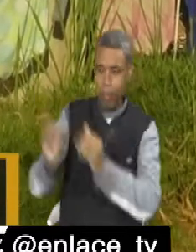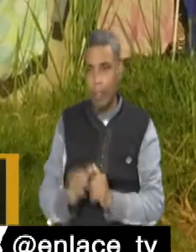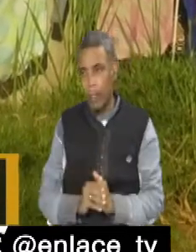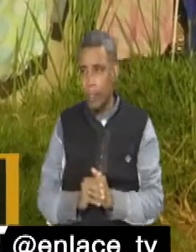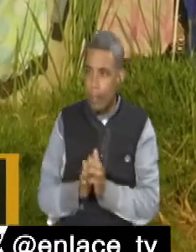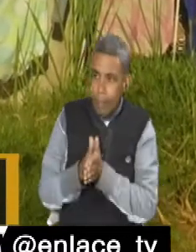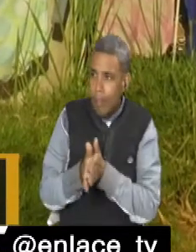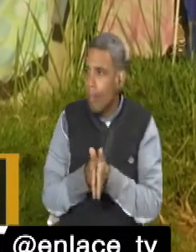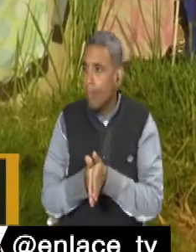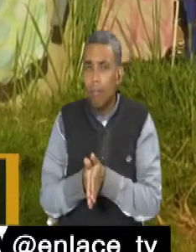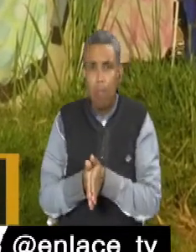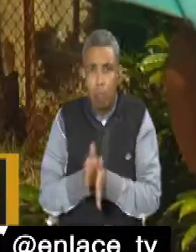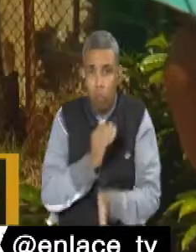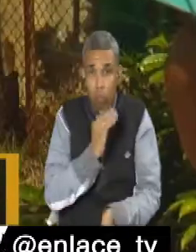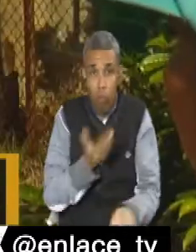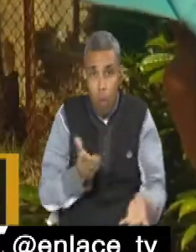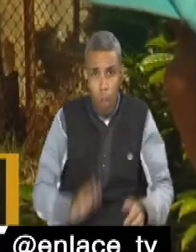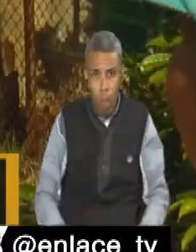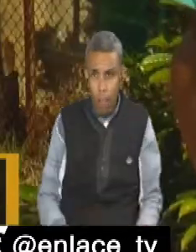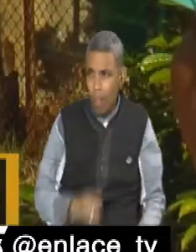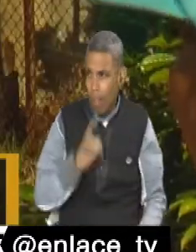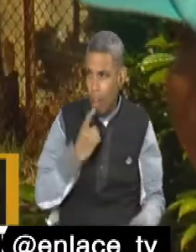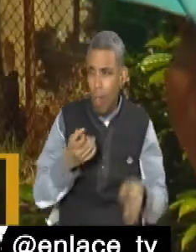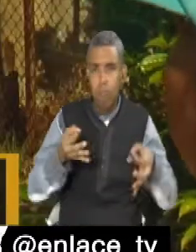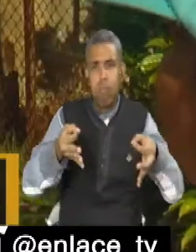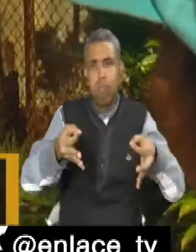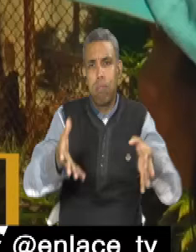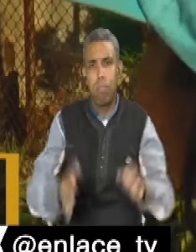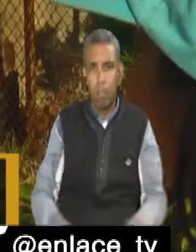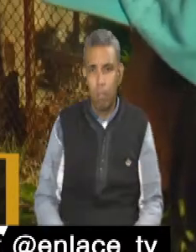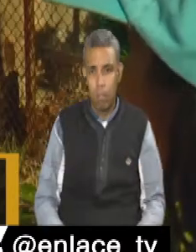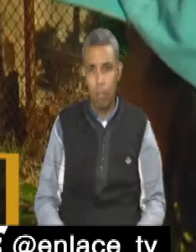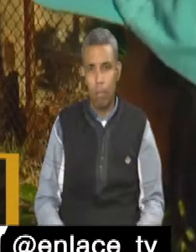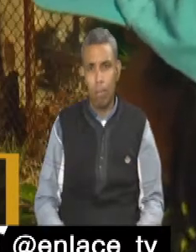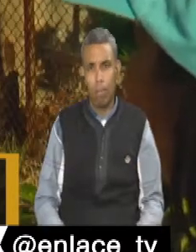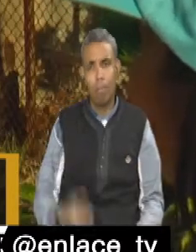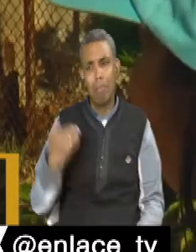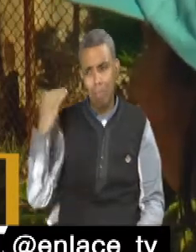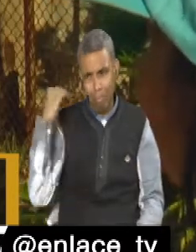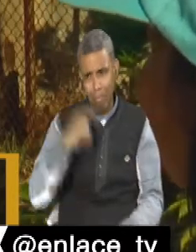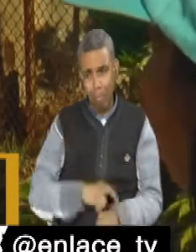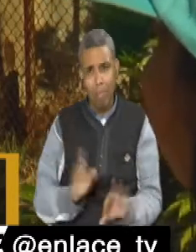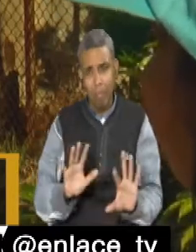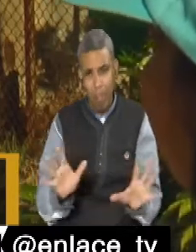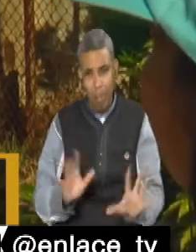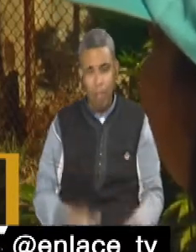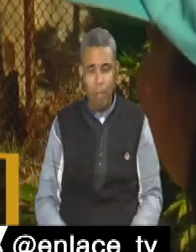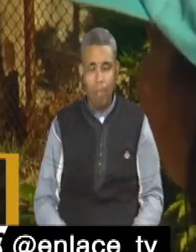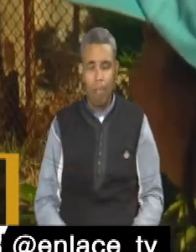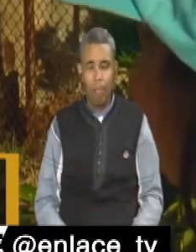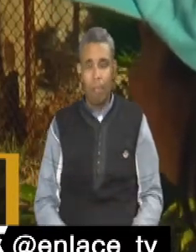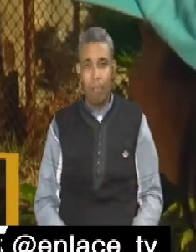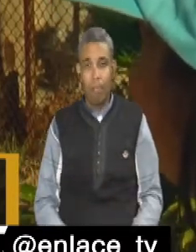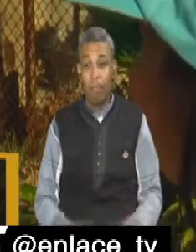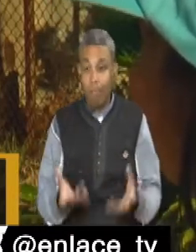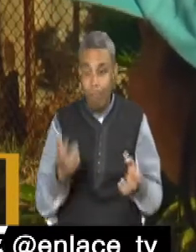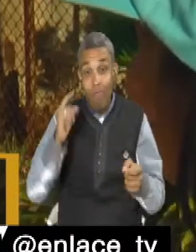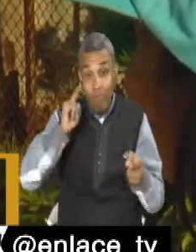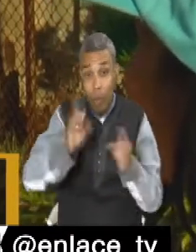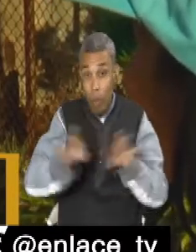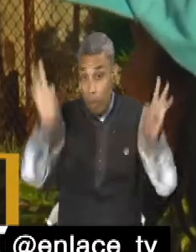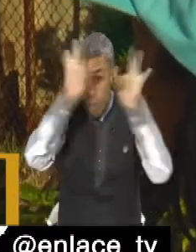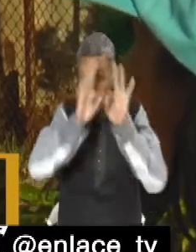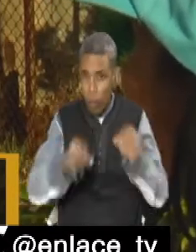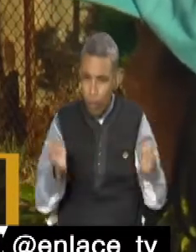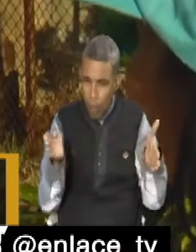que la electrificadora venga a hacer la remoción del posta como tal, para poder continuar con la pavimentación